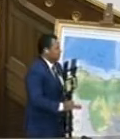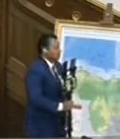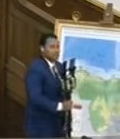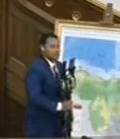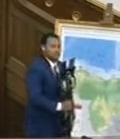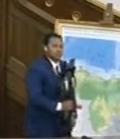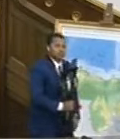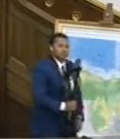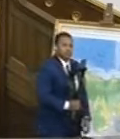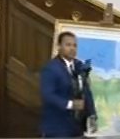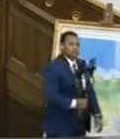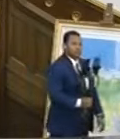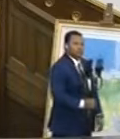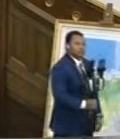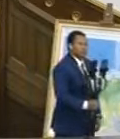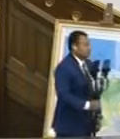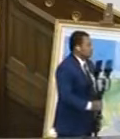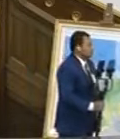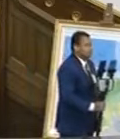Gracias.